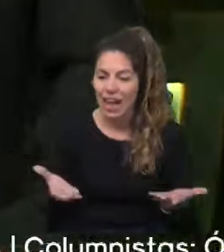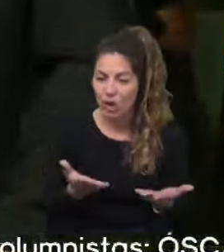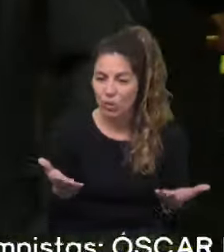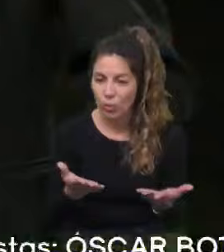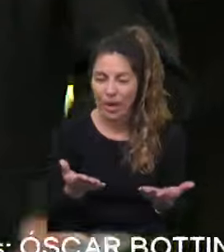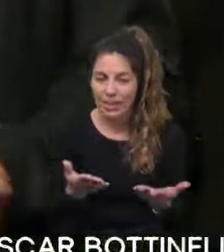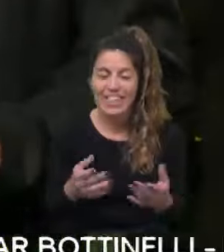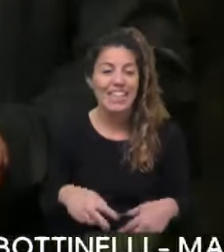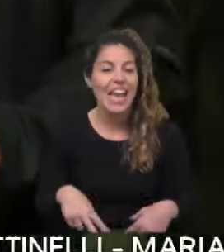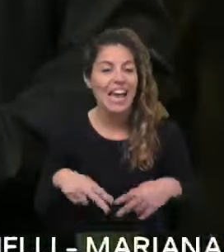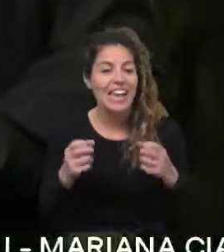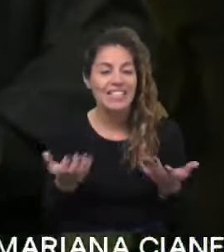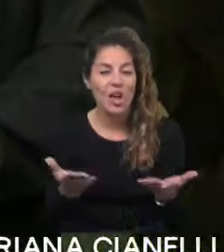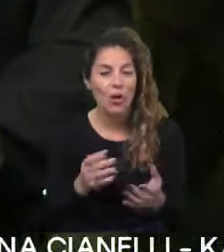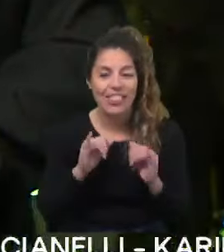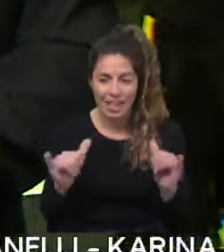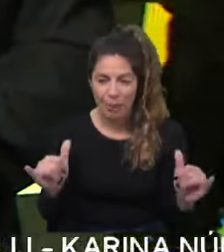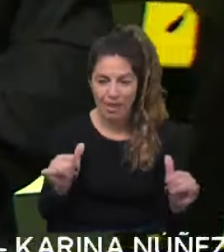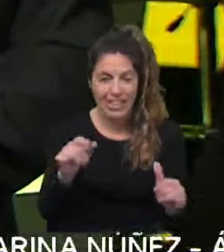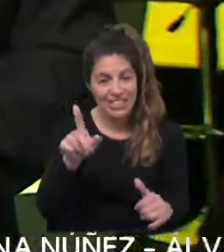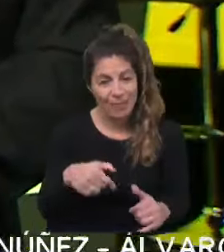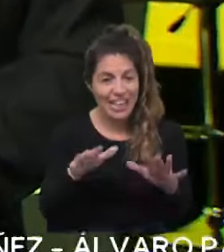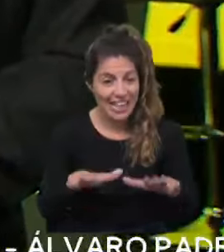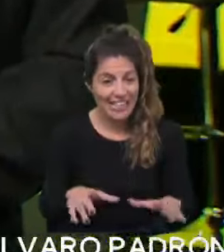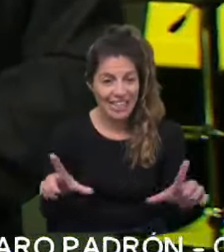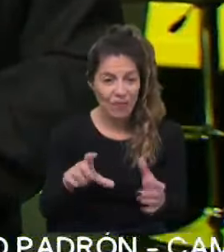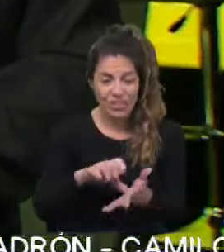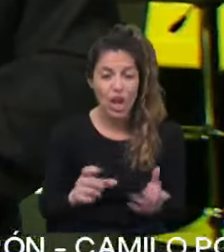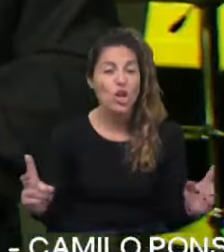todo análisis de campaña. Se viene, bueno, quédense en TV Ciudad entonces,